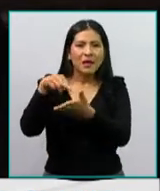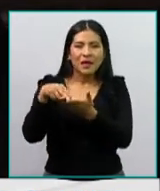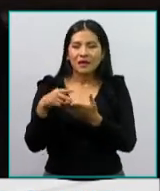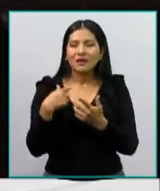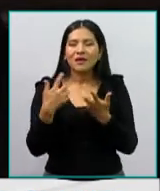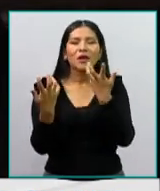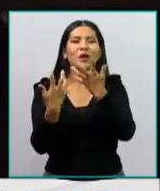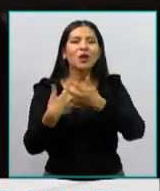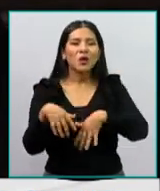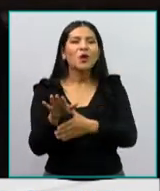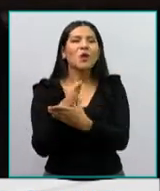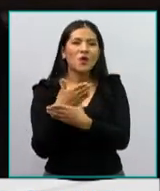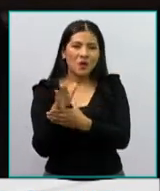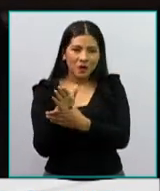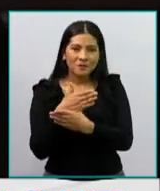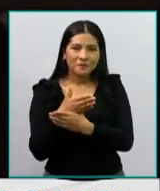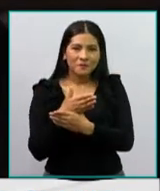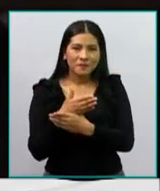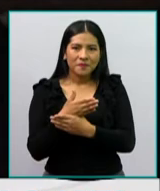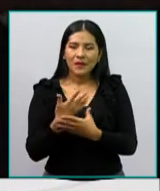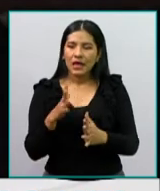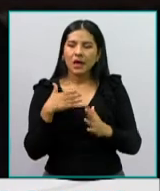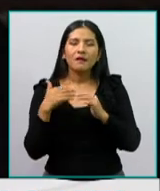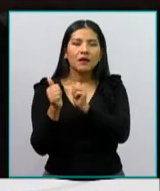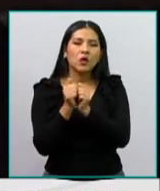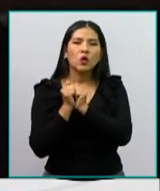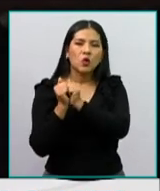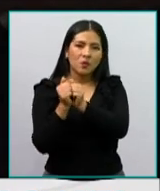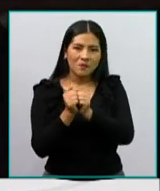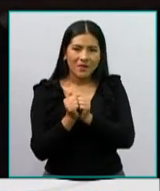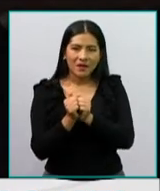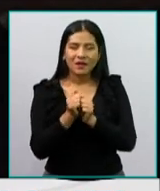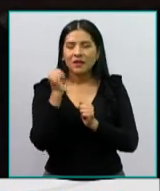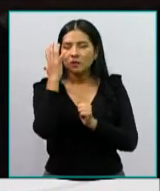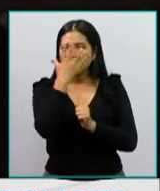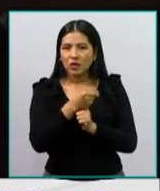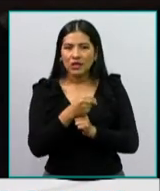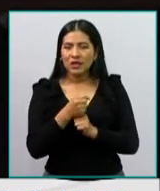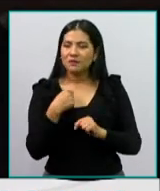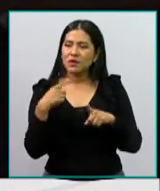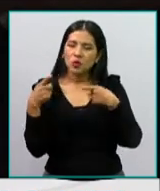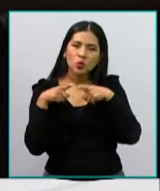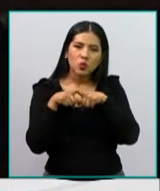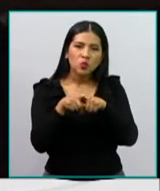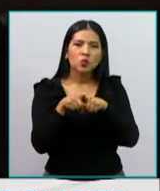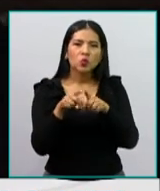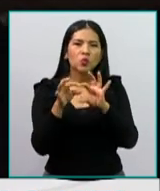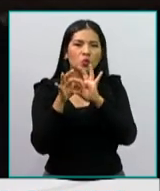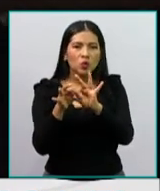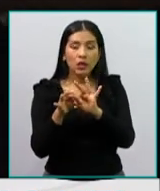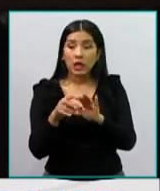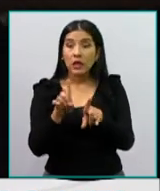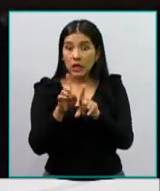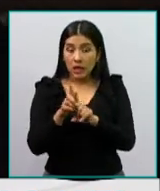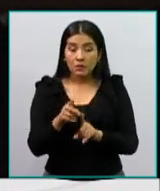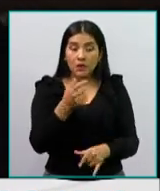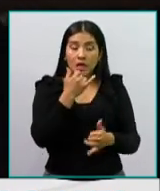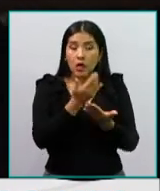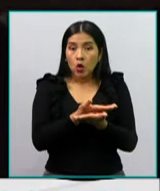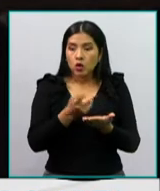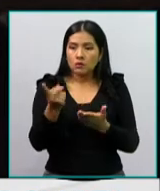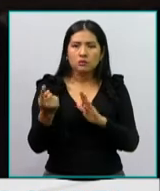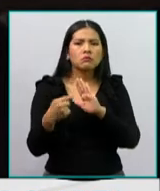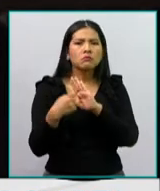lindo, porque ahorita mi hija es mi compañera, es mi cómplice, es mi mayor crítica. Desde